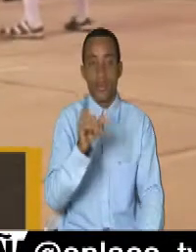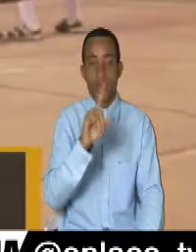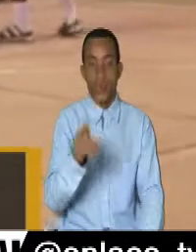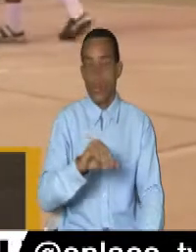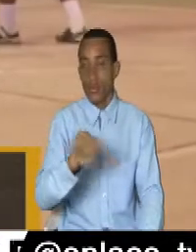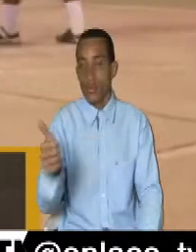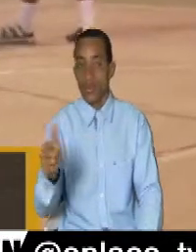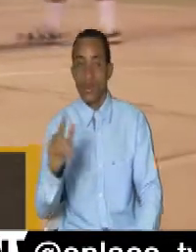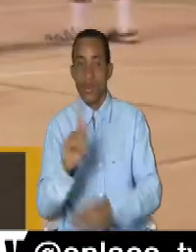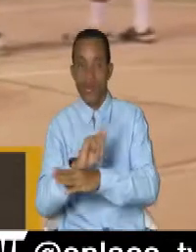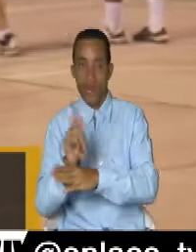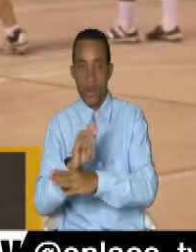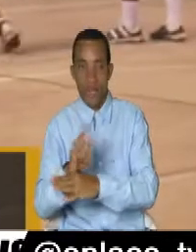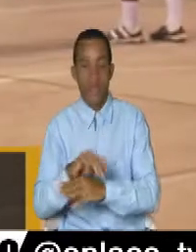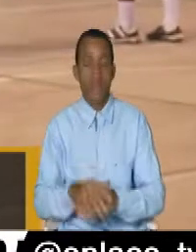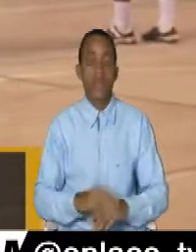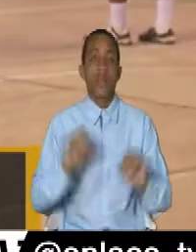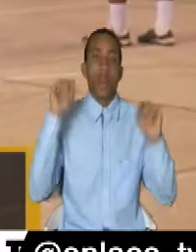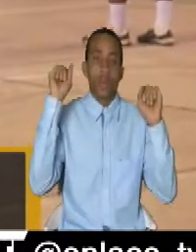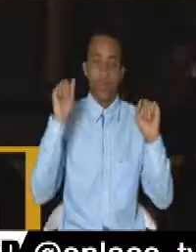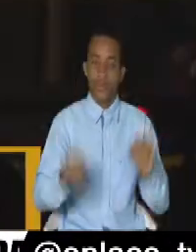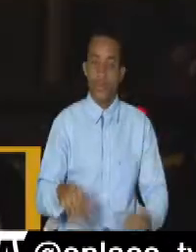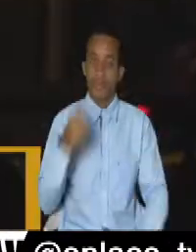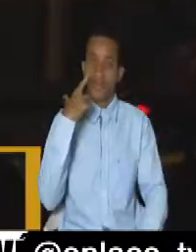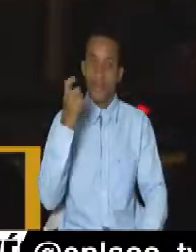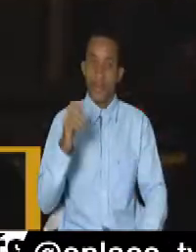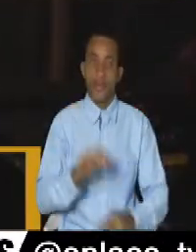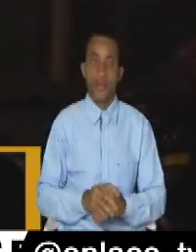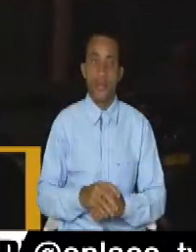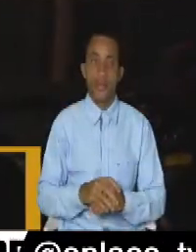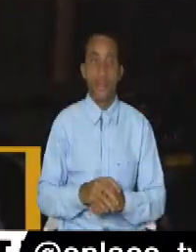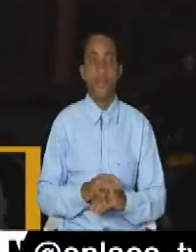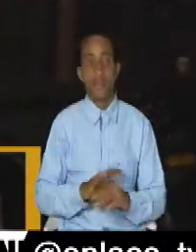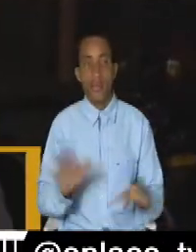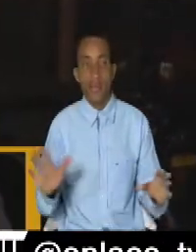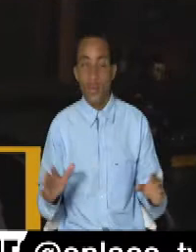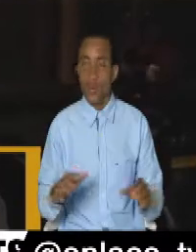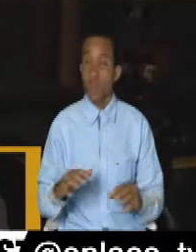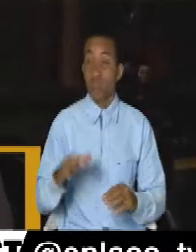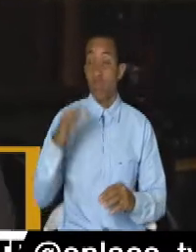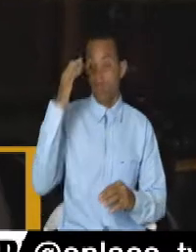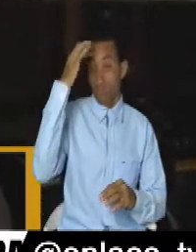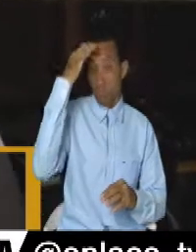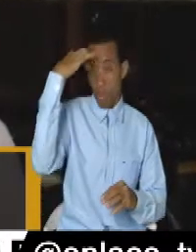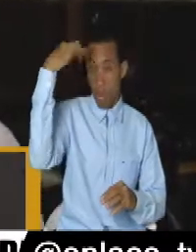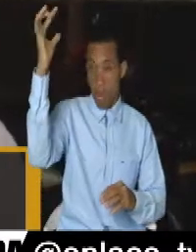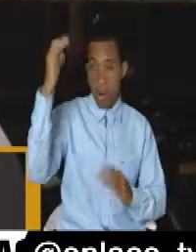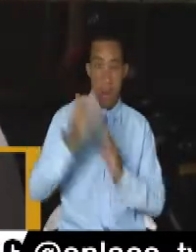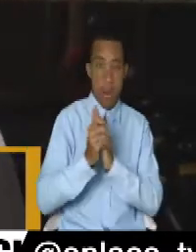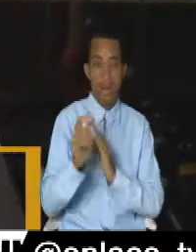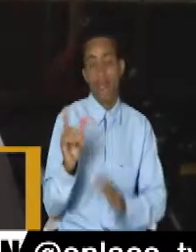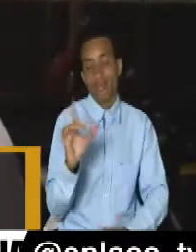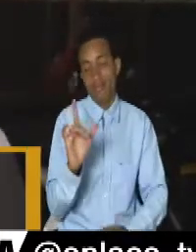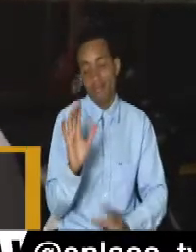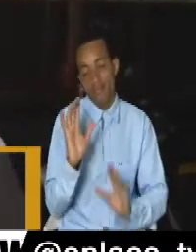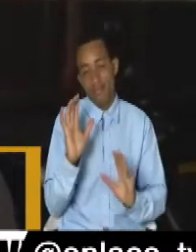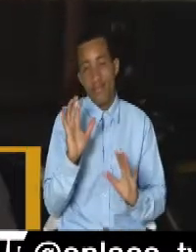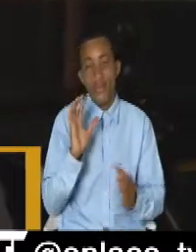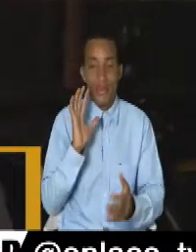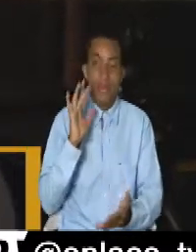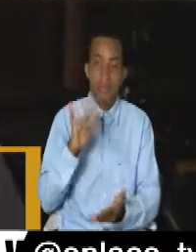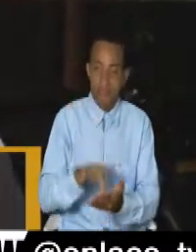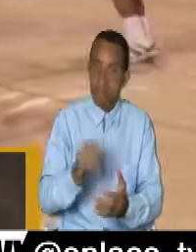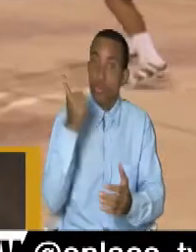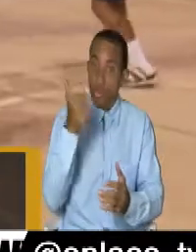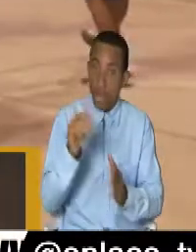invitados, partidos bien atractivos, el torneo no es amateur, tampoco es de primera categoría, pero es un término interesante para que el que venga vea un